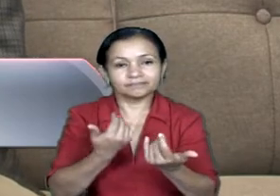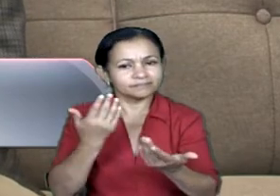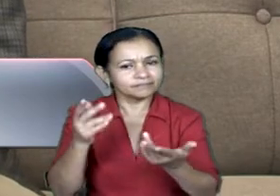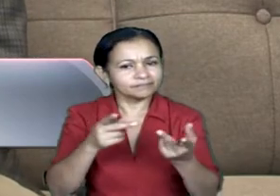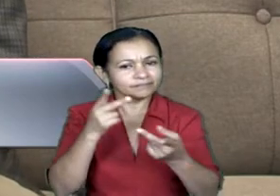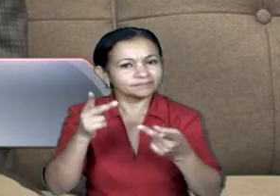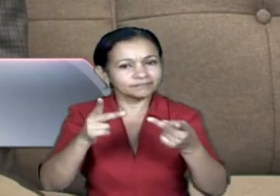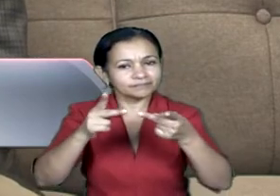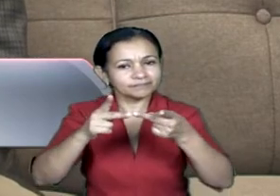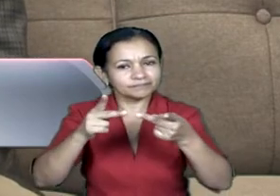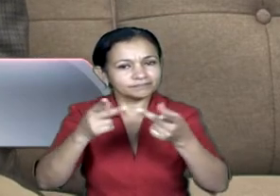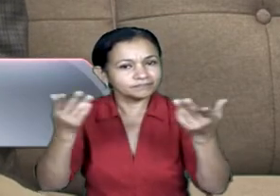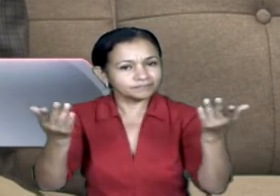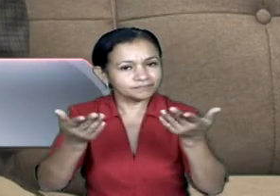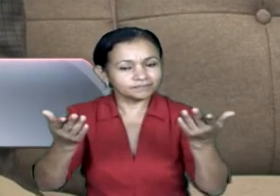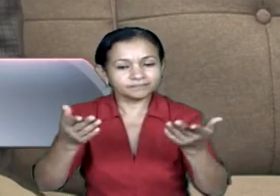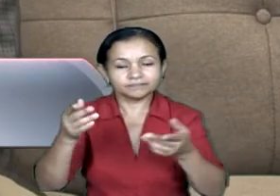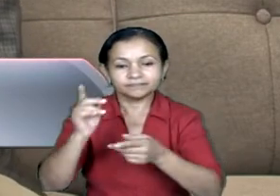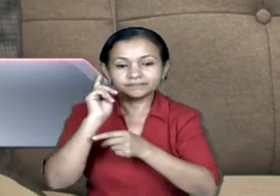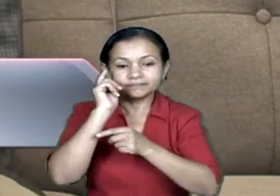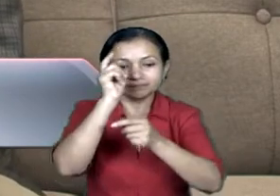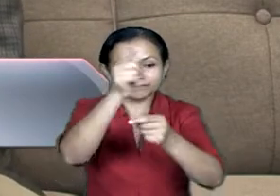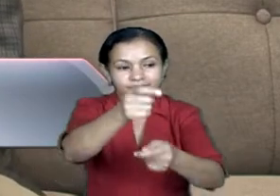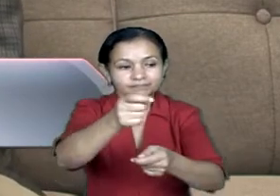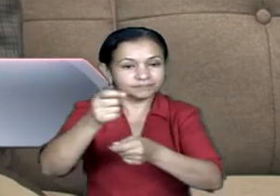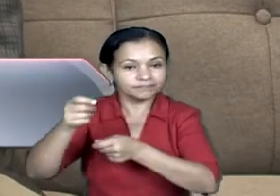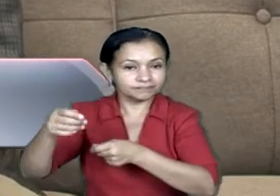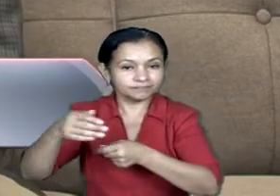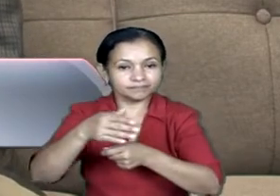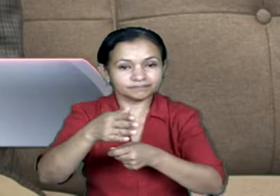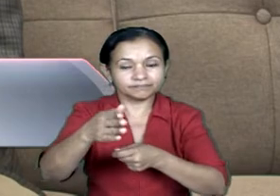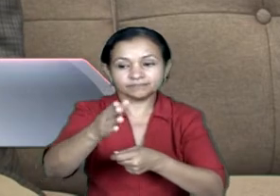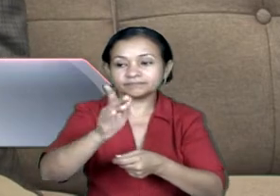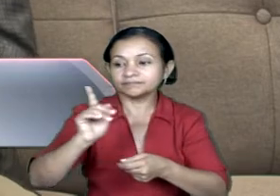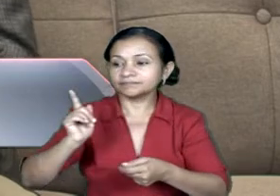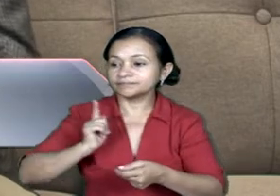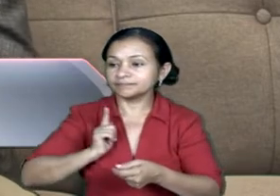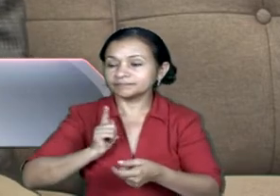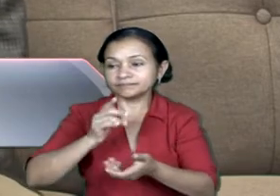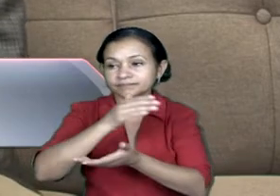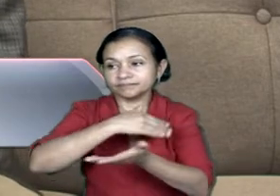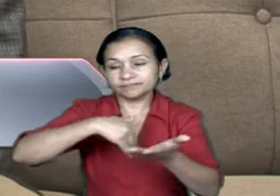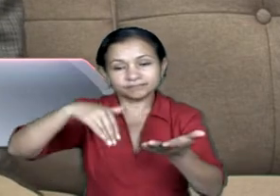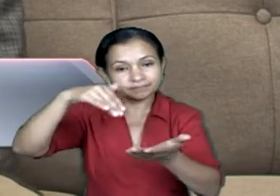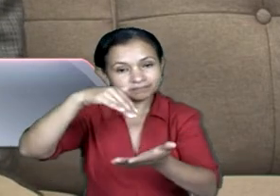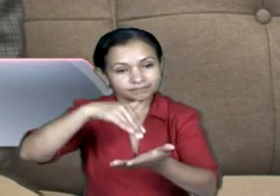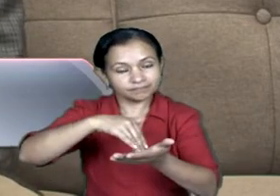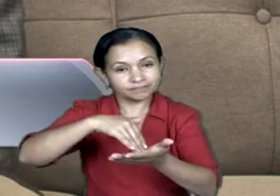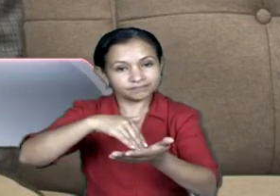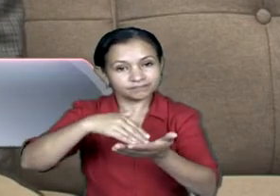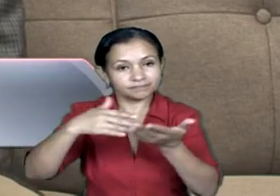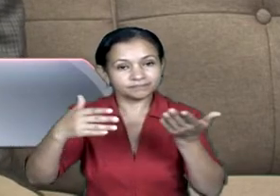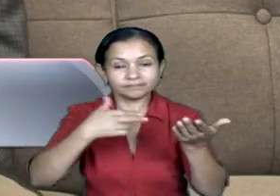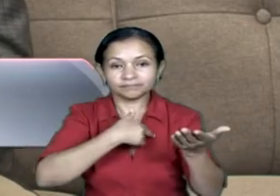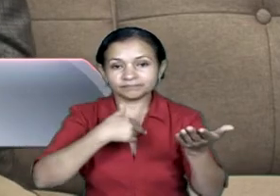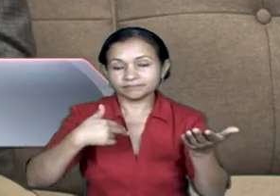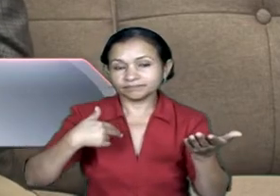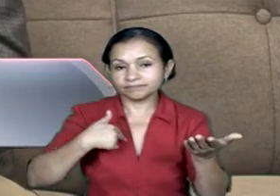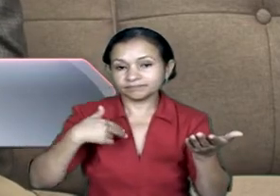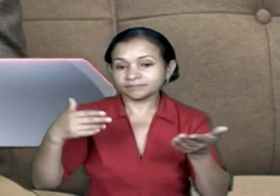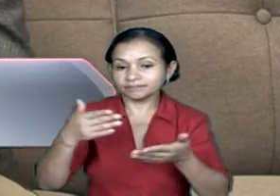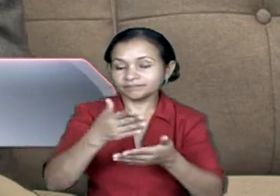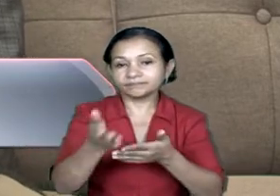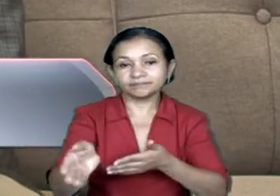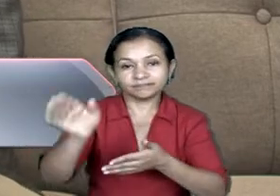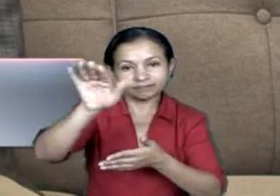es que el INPESCA, ¿no? Ya está construyendo un centro de investigación, ¿no? de